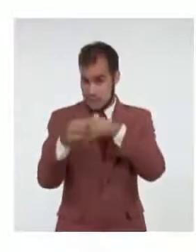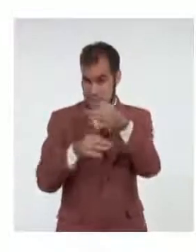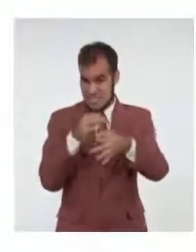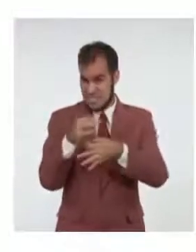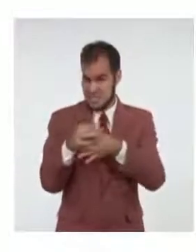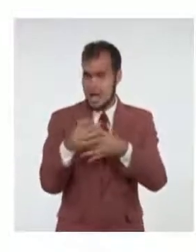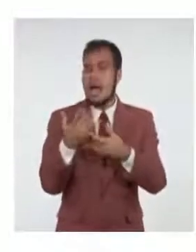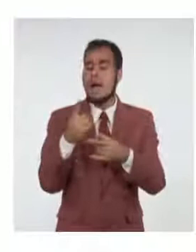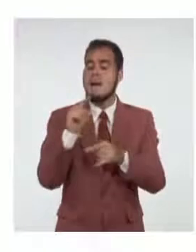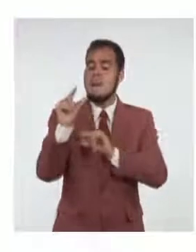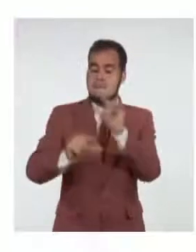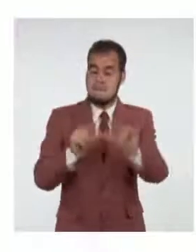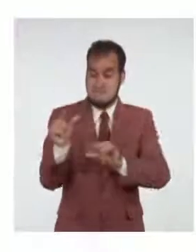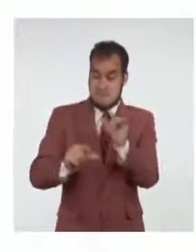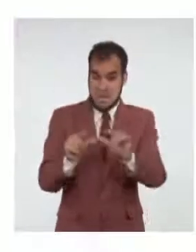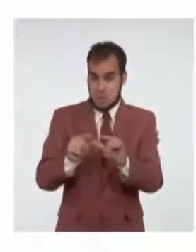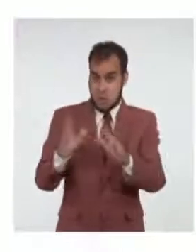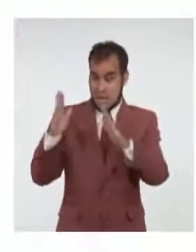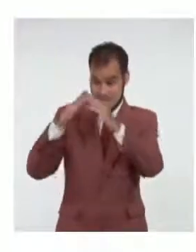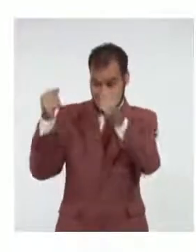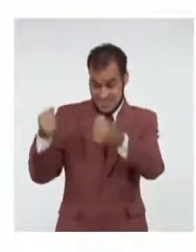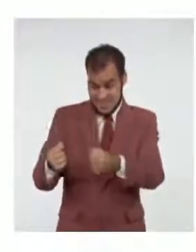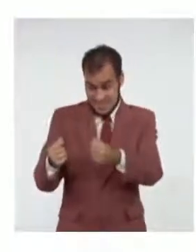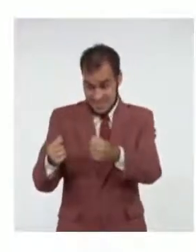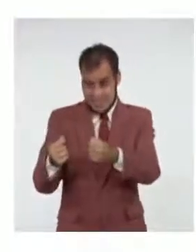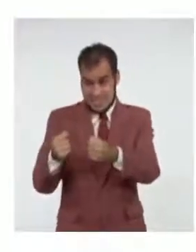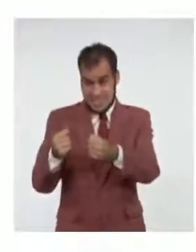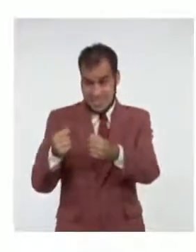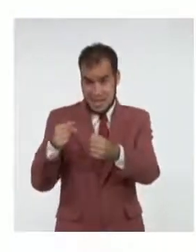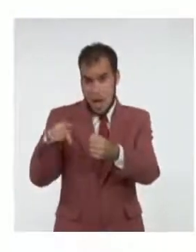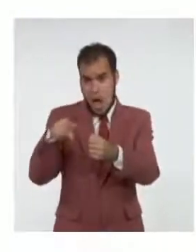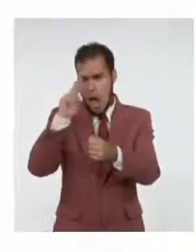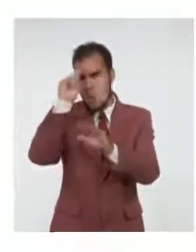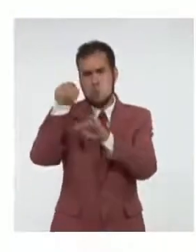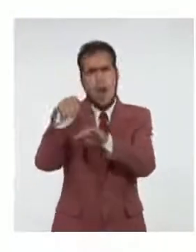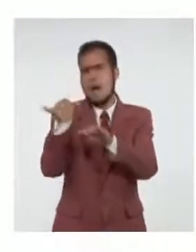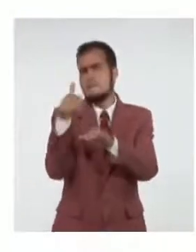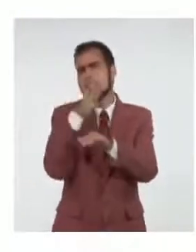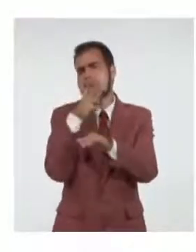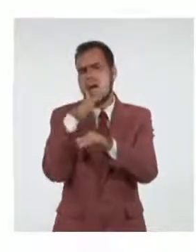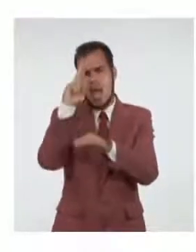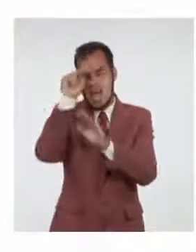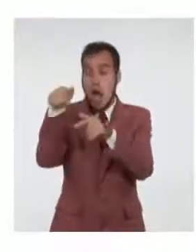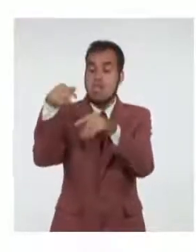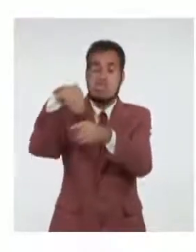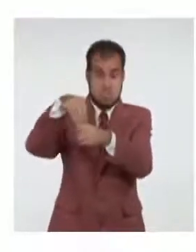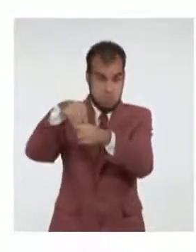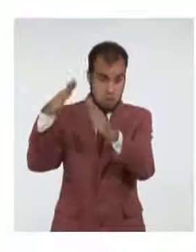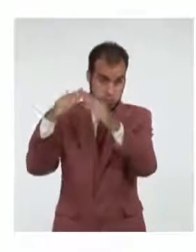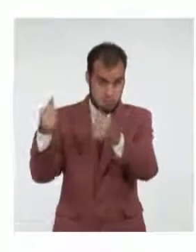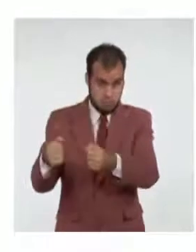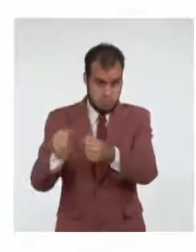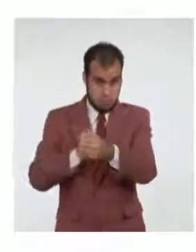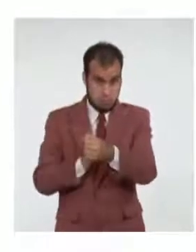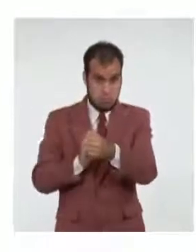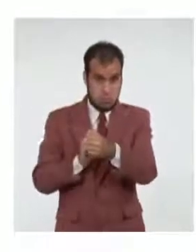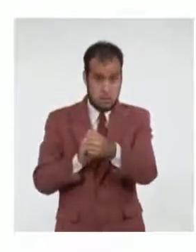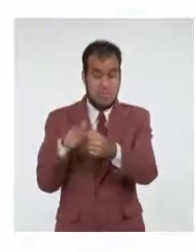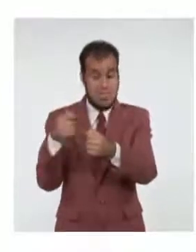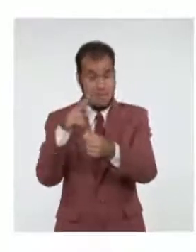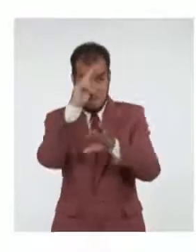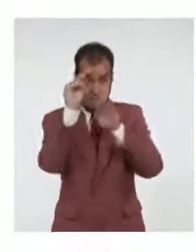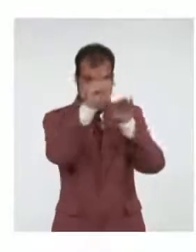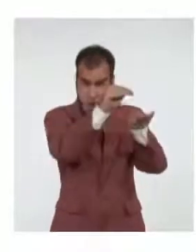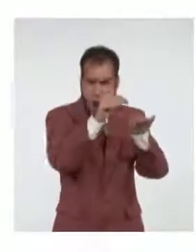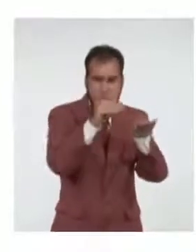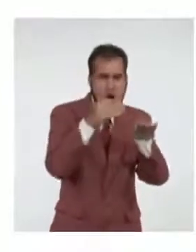Ajá, pacientes que no serán ingresados en el hogar. Primero, que la estructura de la vivienda no permite el ingreso en el hogar. Porque si te